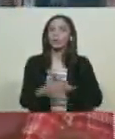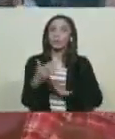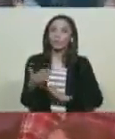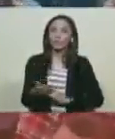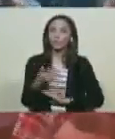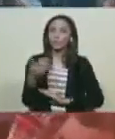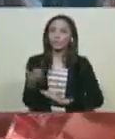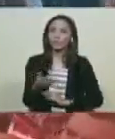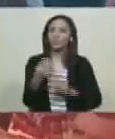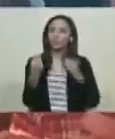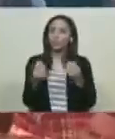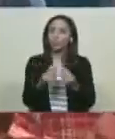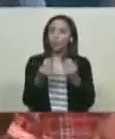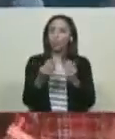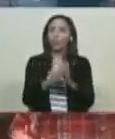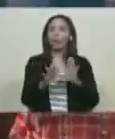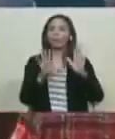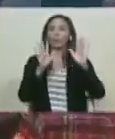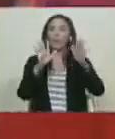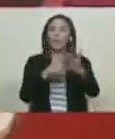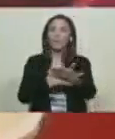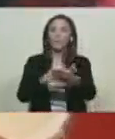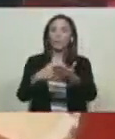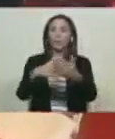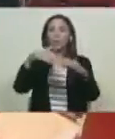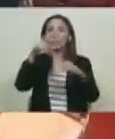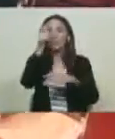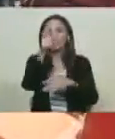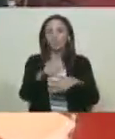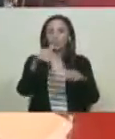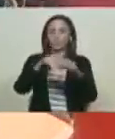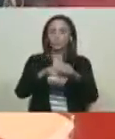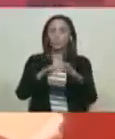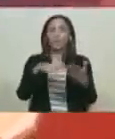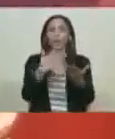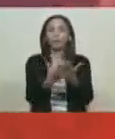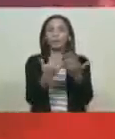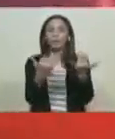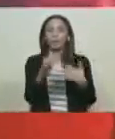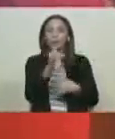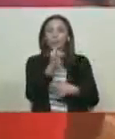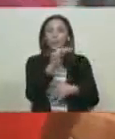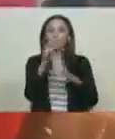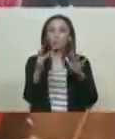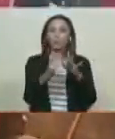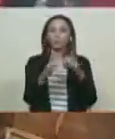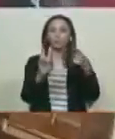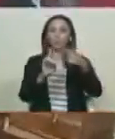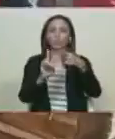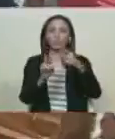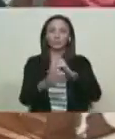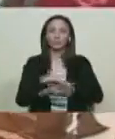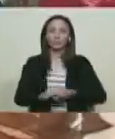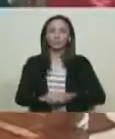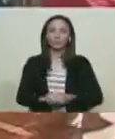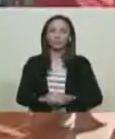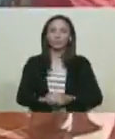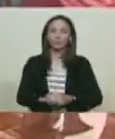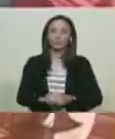de lograr los 10 millones de votos. Con esta información, nosotros regresamos el contacto con ustedes